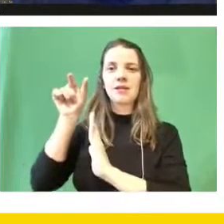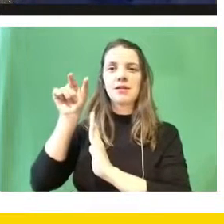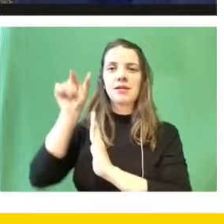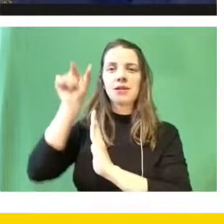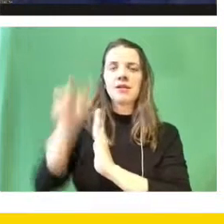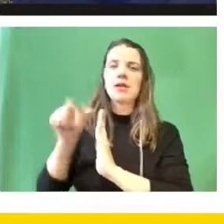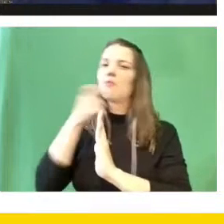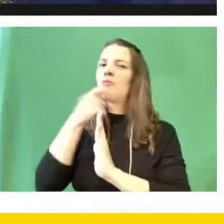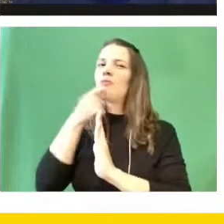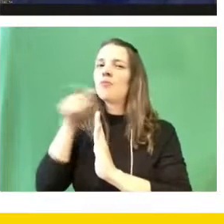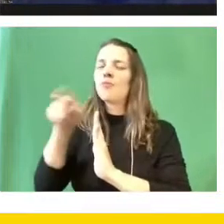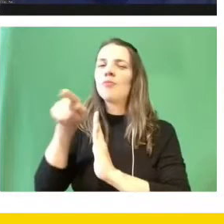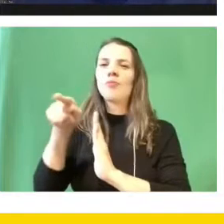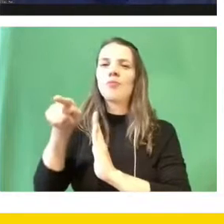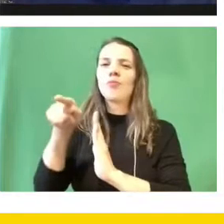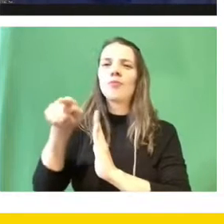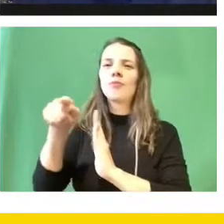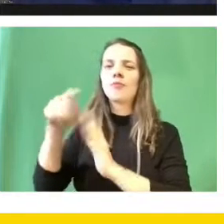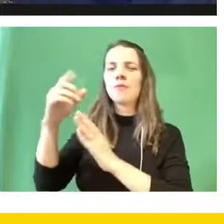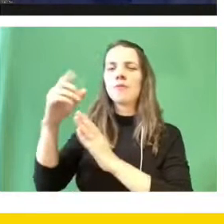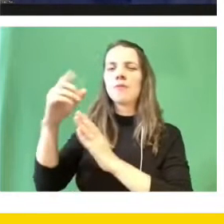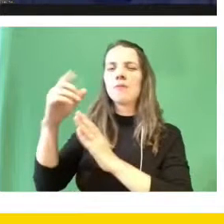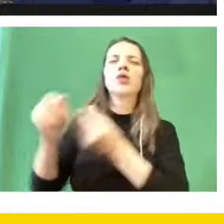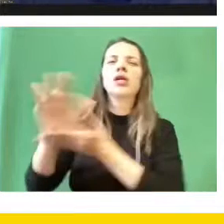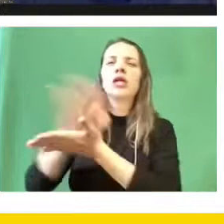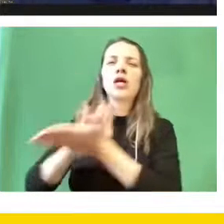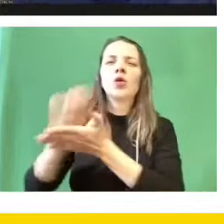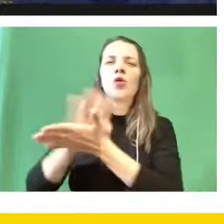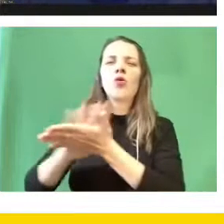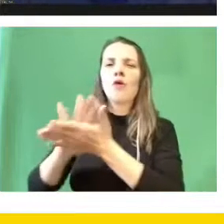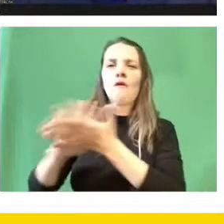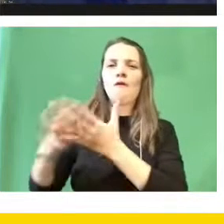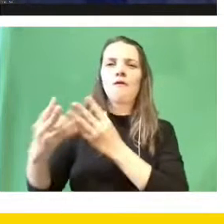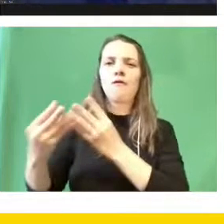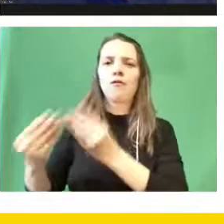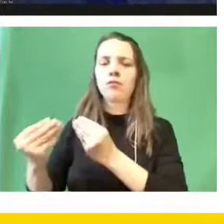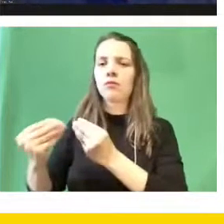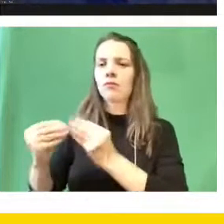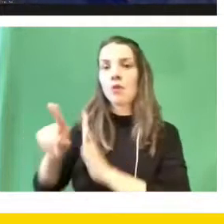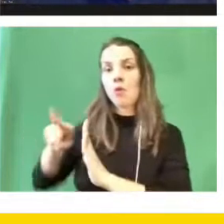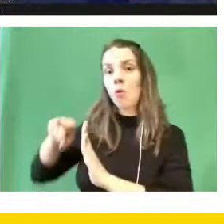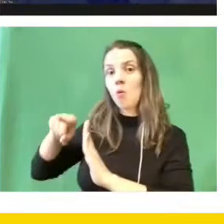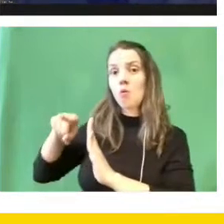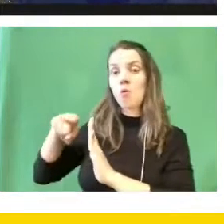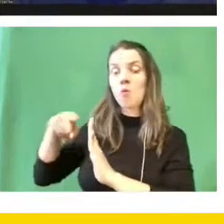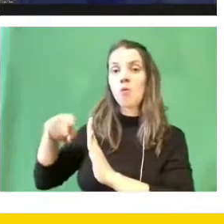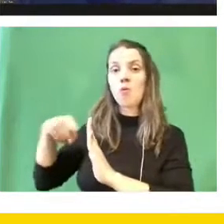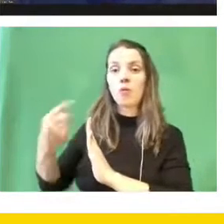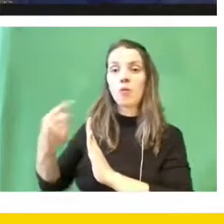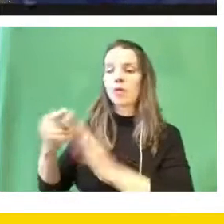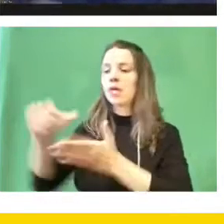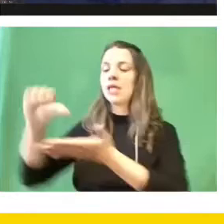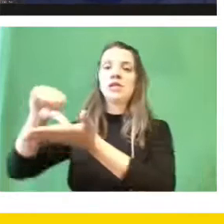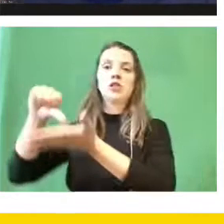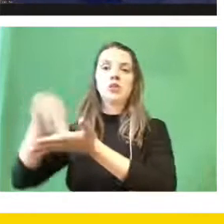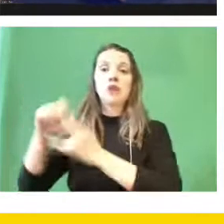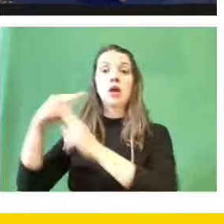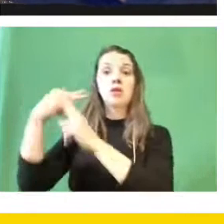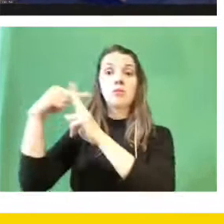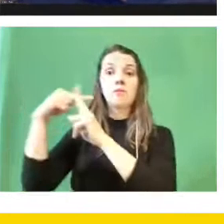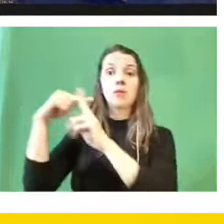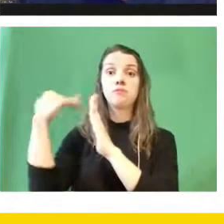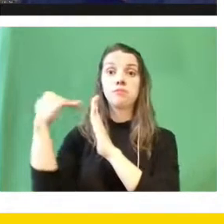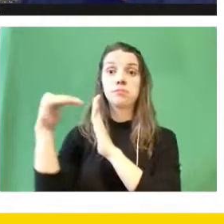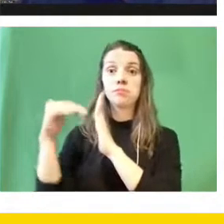de Emergencia, y luego viene a nivel regional, provincial y comunal las respectivas unidades con sus nombres, y abajo, también destacado